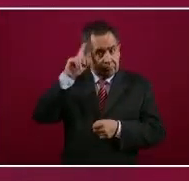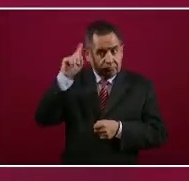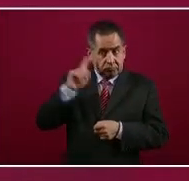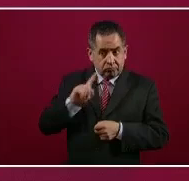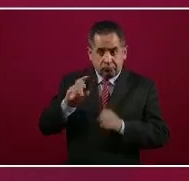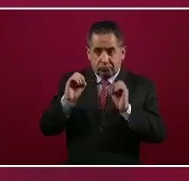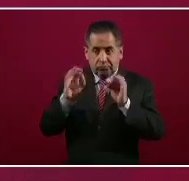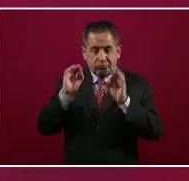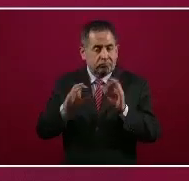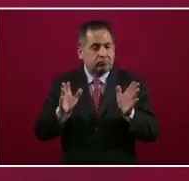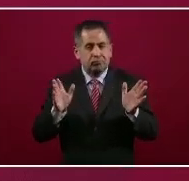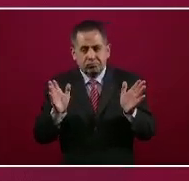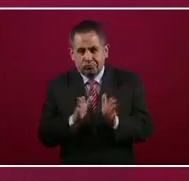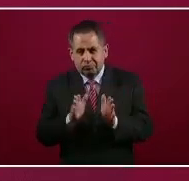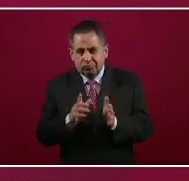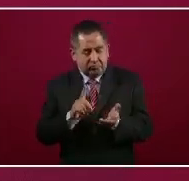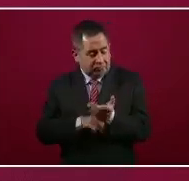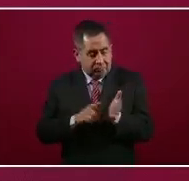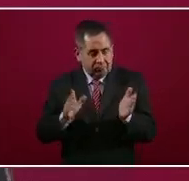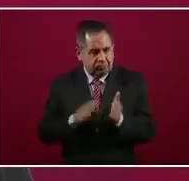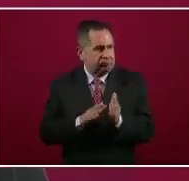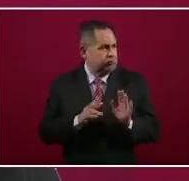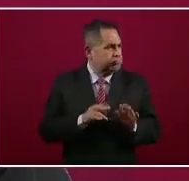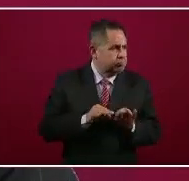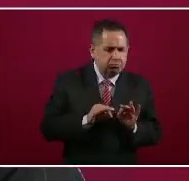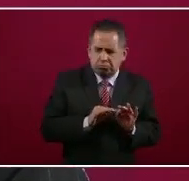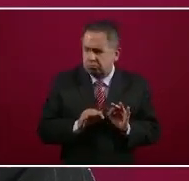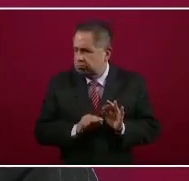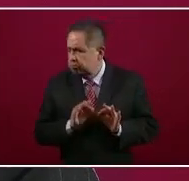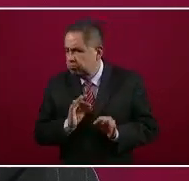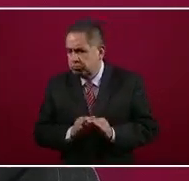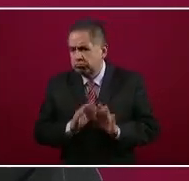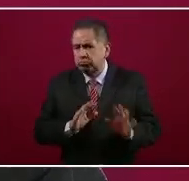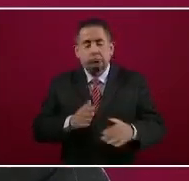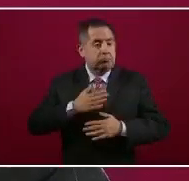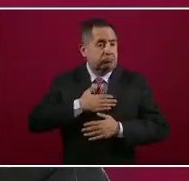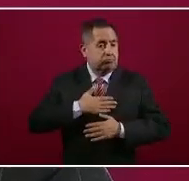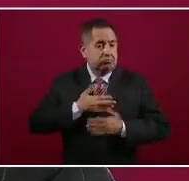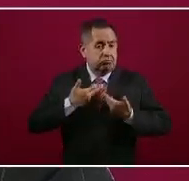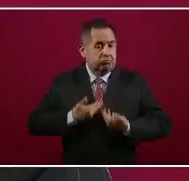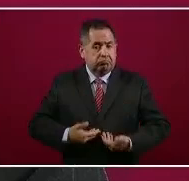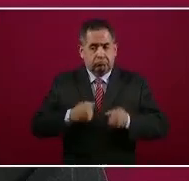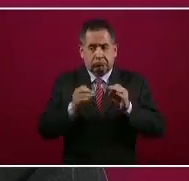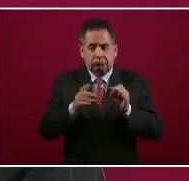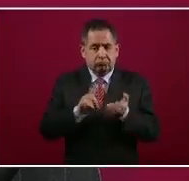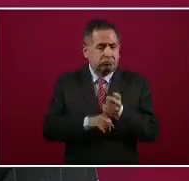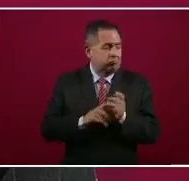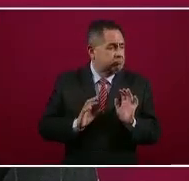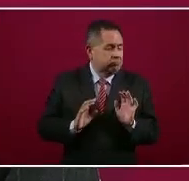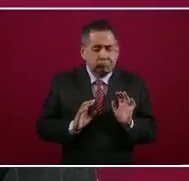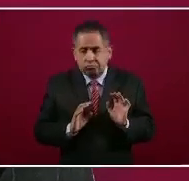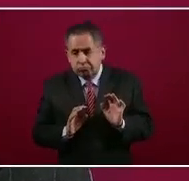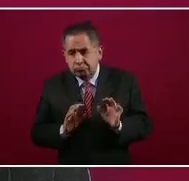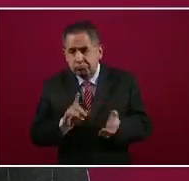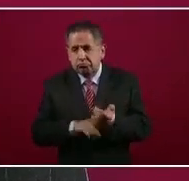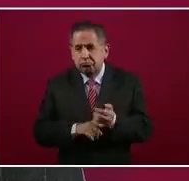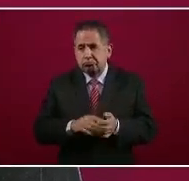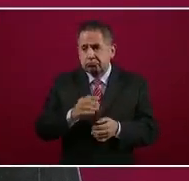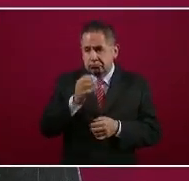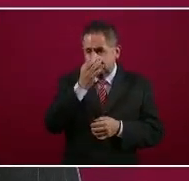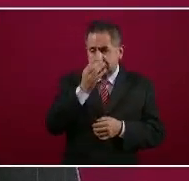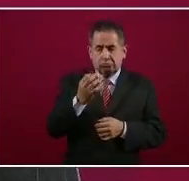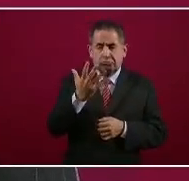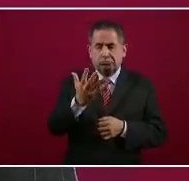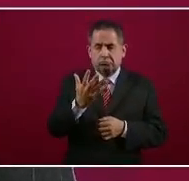zacatecas es muy pequeña muy funcional cuando menos la de su servidor tiene cuando mucho cinco